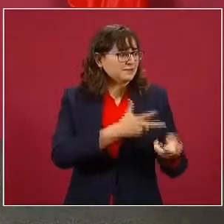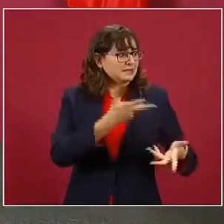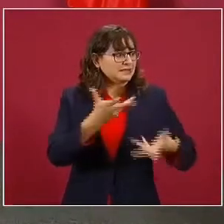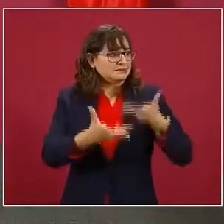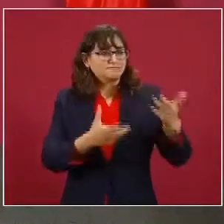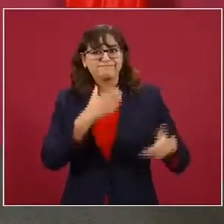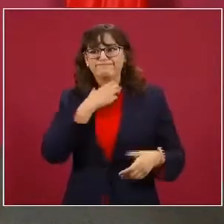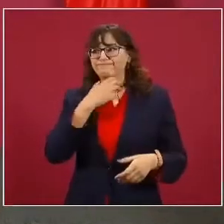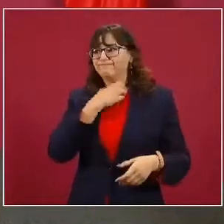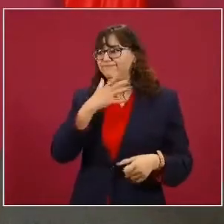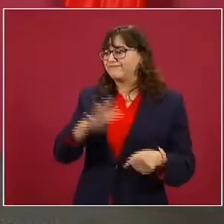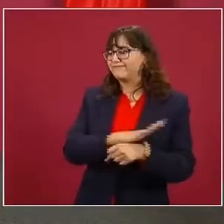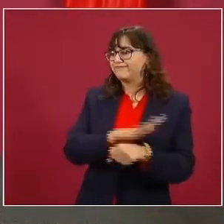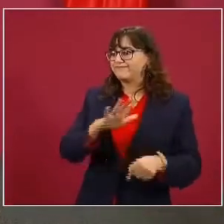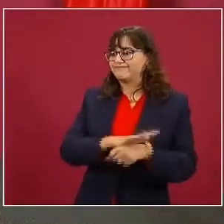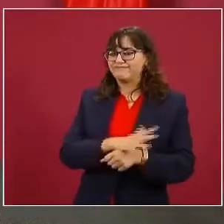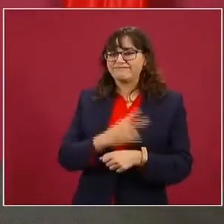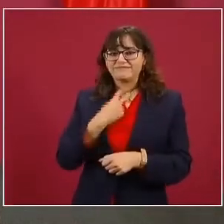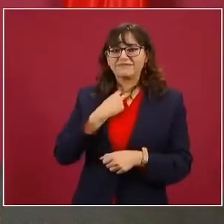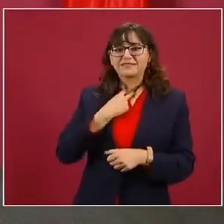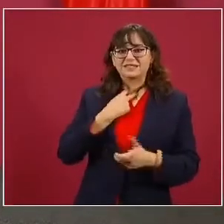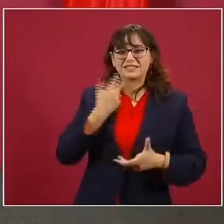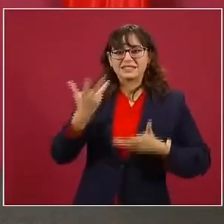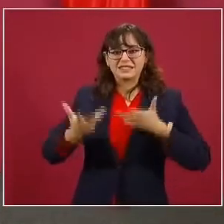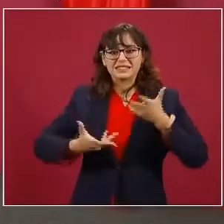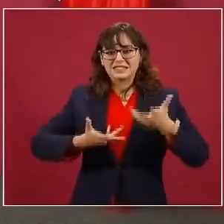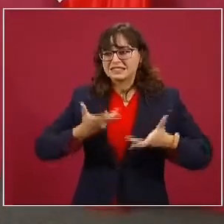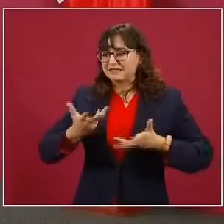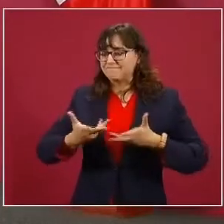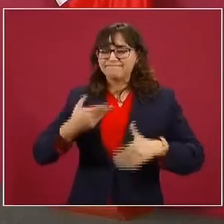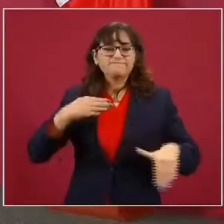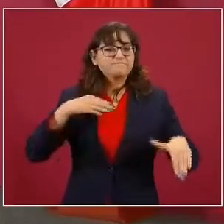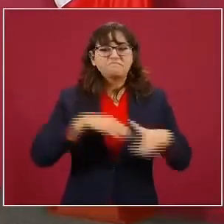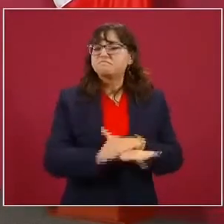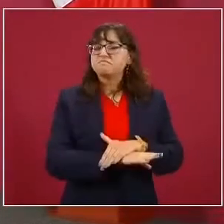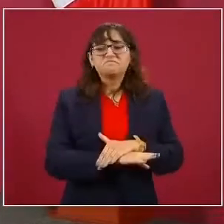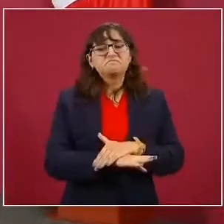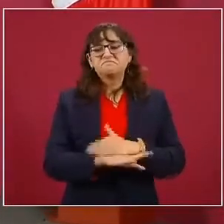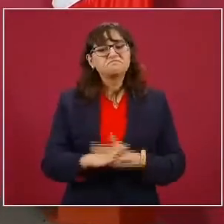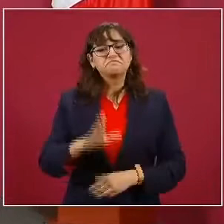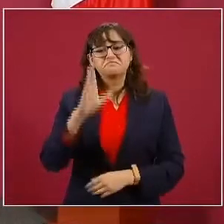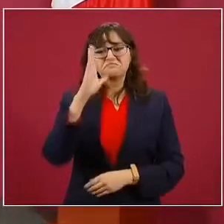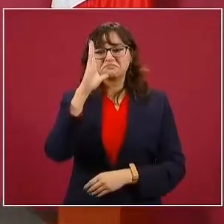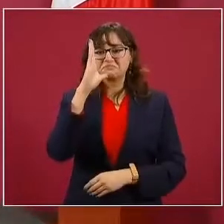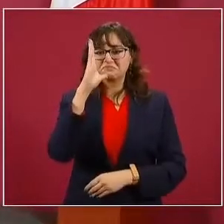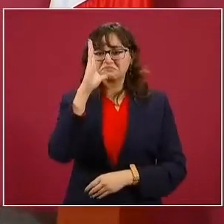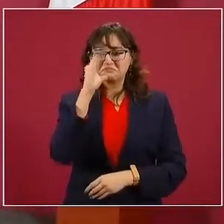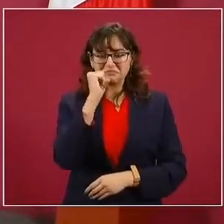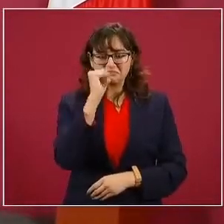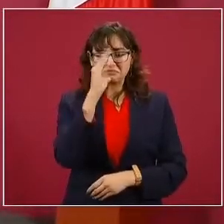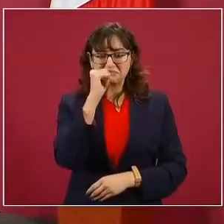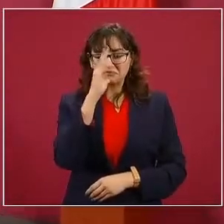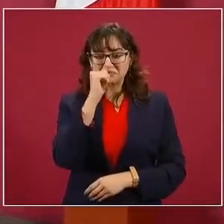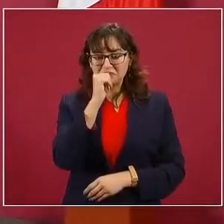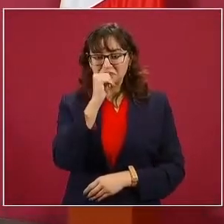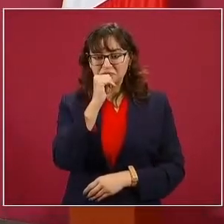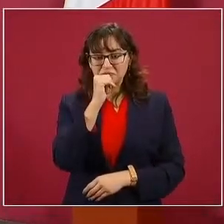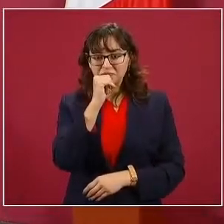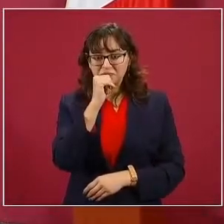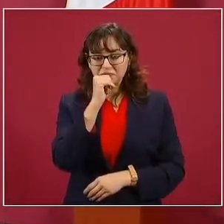en los hospitales. Se saturaron los hospitales. Entonces, nosotros